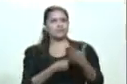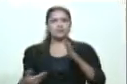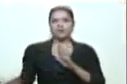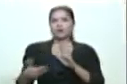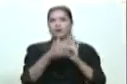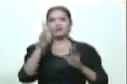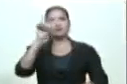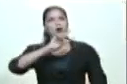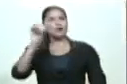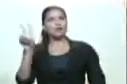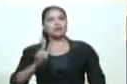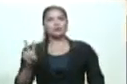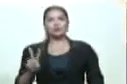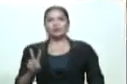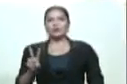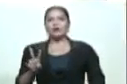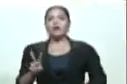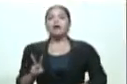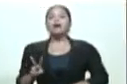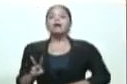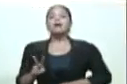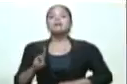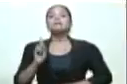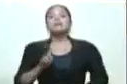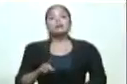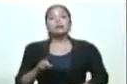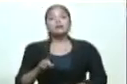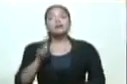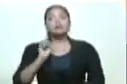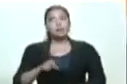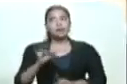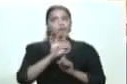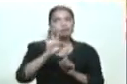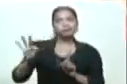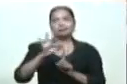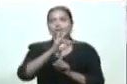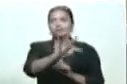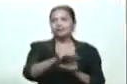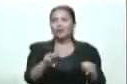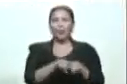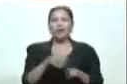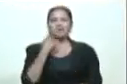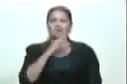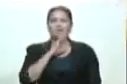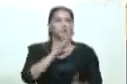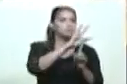Venezuela y además los contagien como bacterias